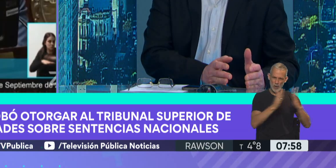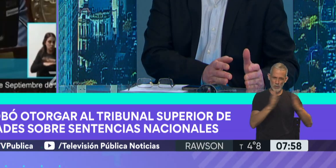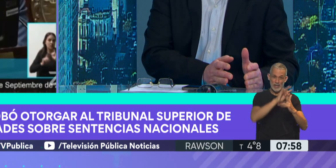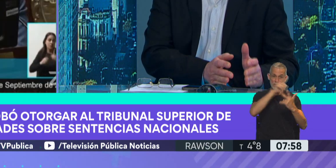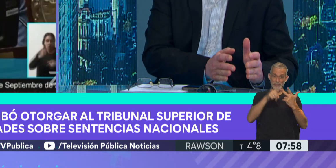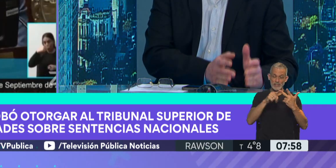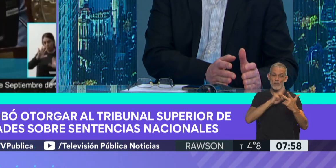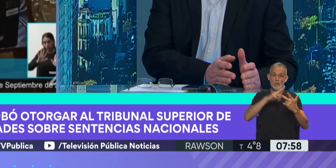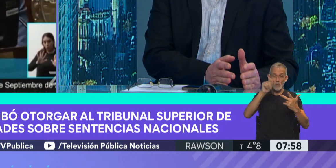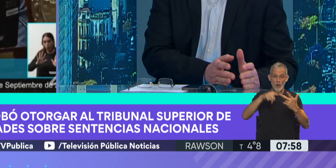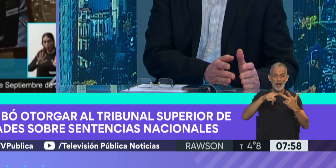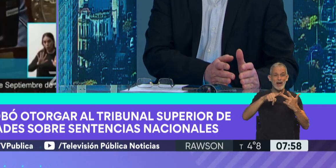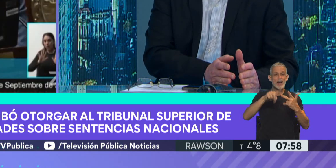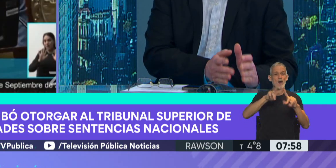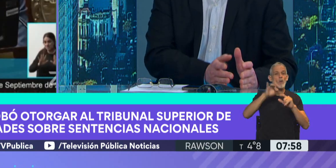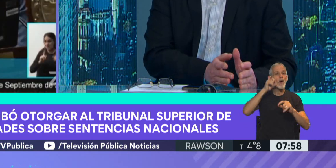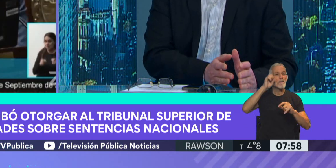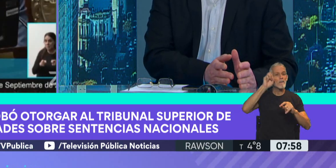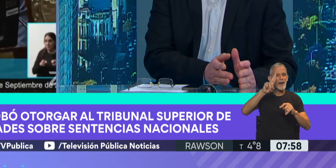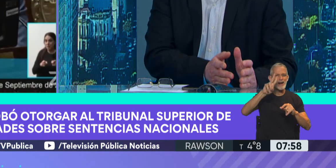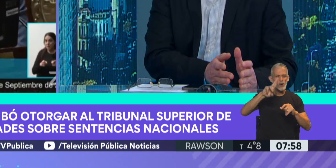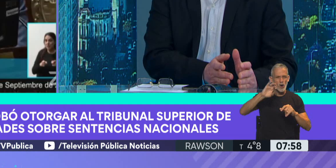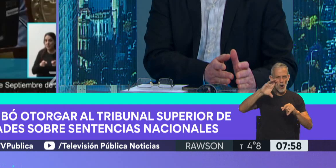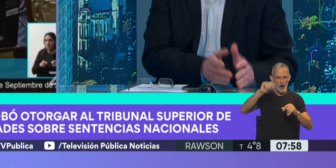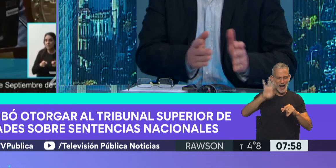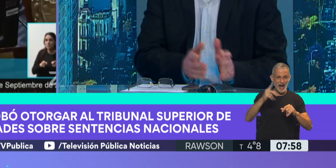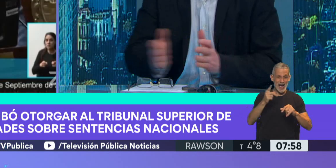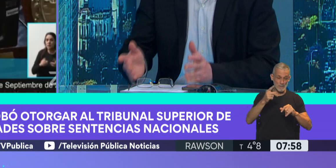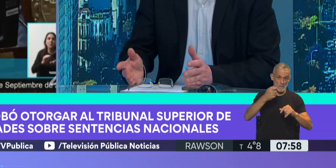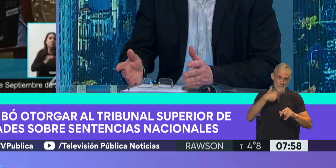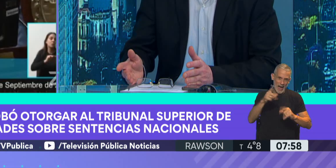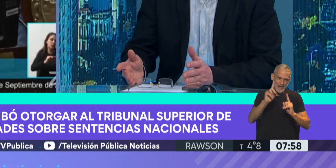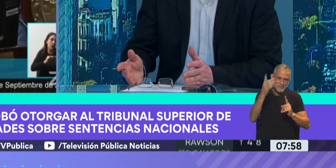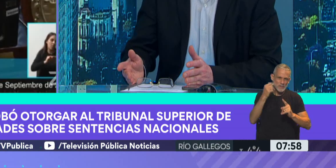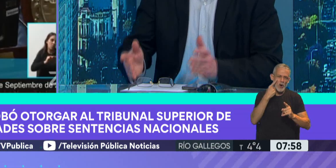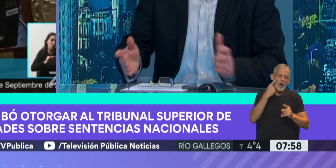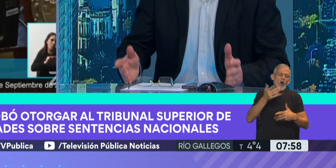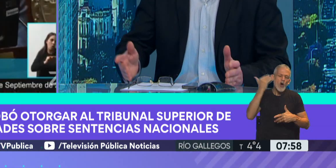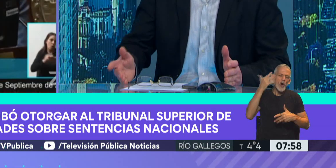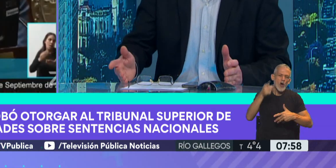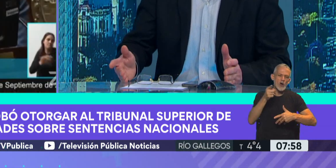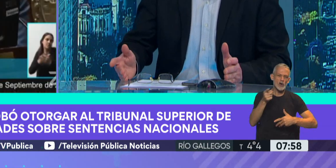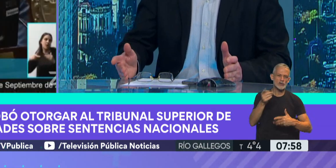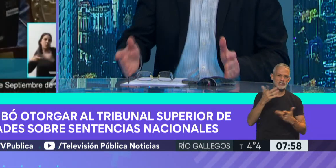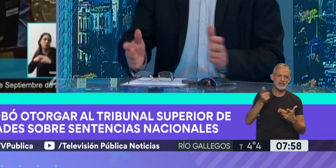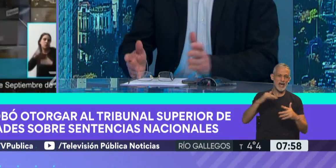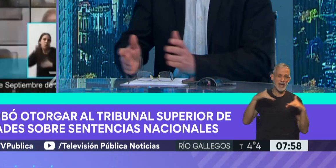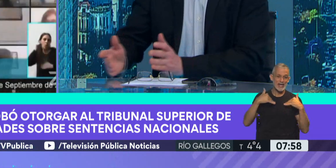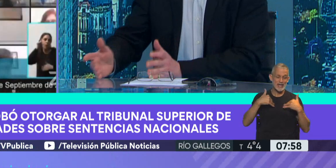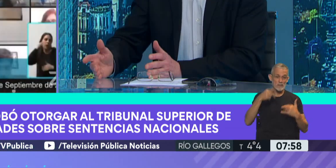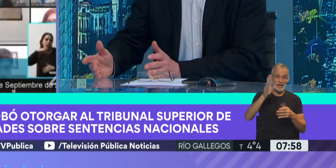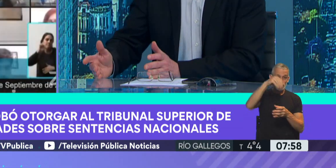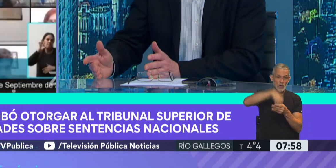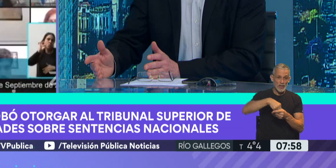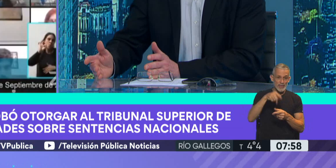tercera jueza es Inés Weinberg de Roca, que era la candidata de Mauricio Macri, a quien conocía desde el gimnasio, para ser